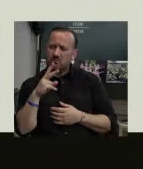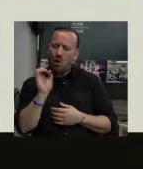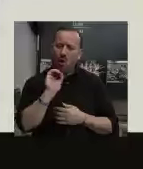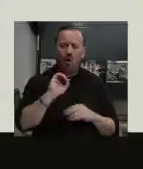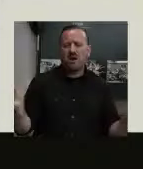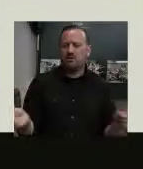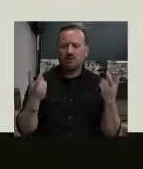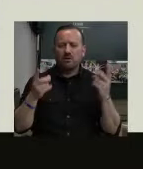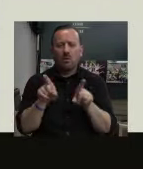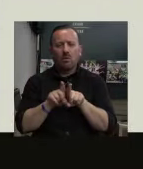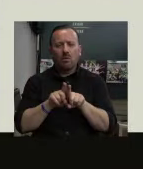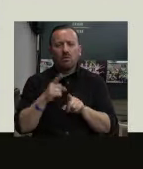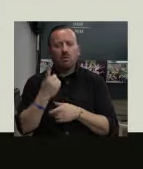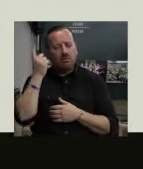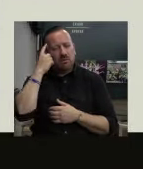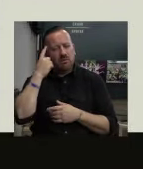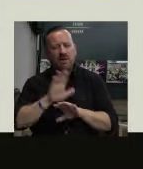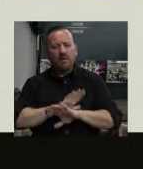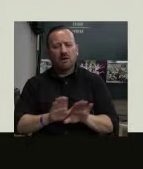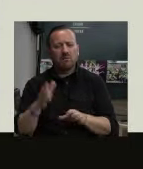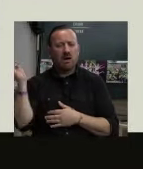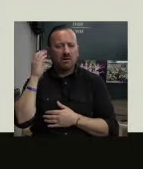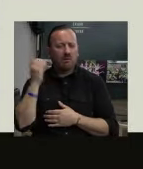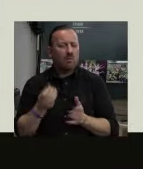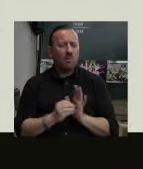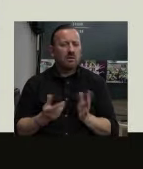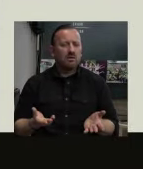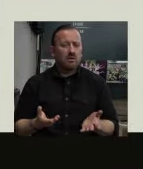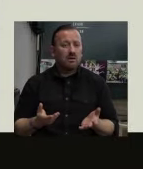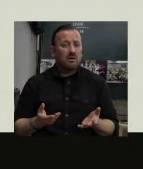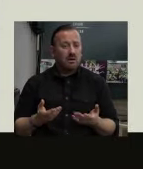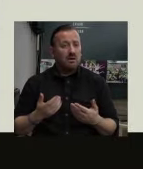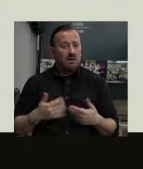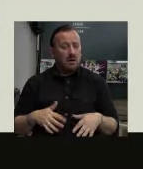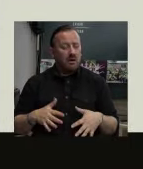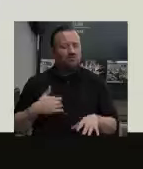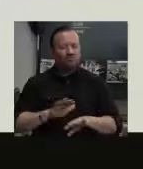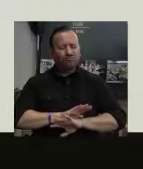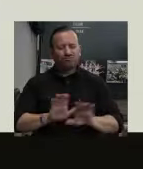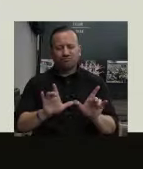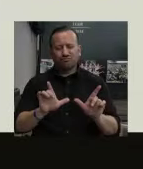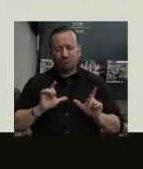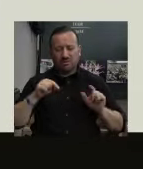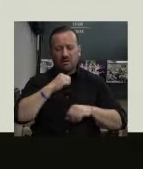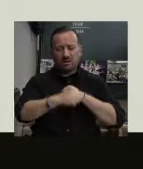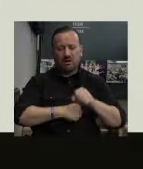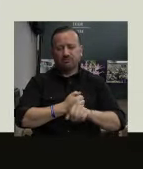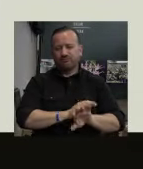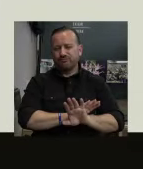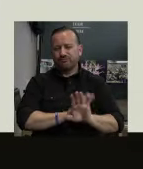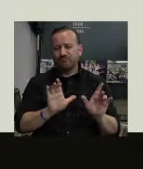vida cree que uno termina de aprender ya voy a terminar de estudiar me gradúo este